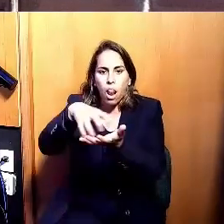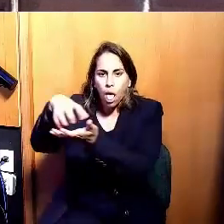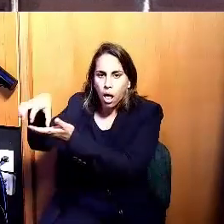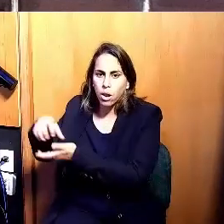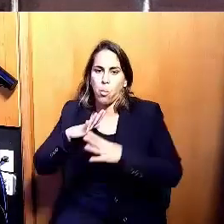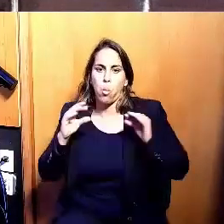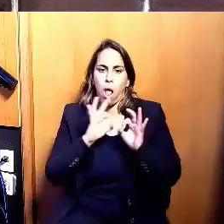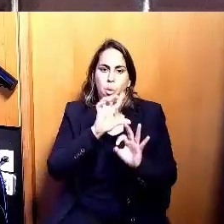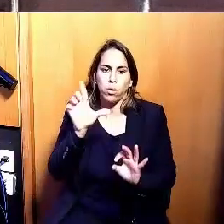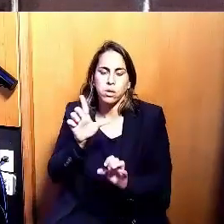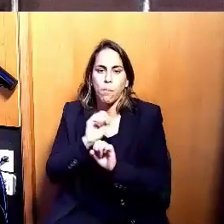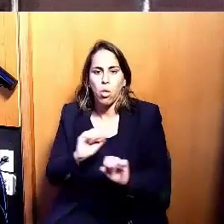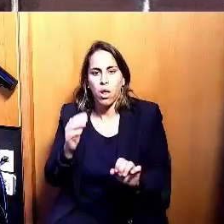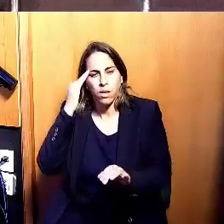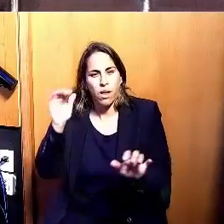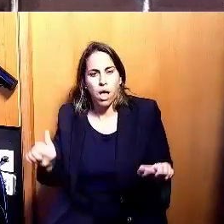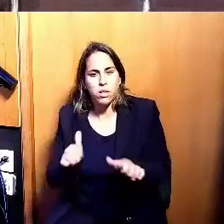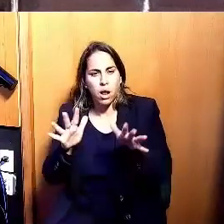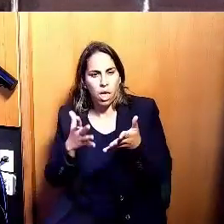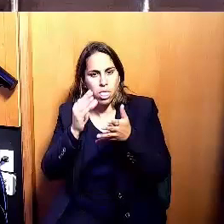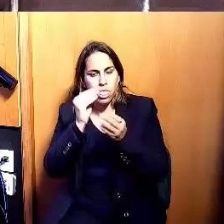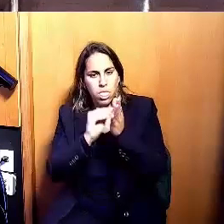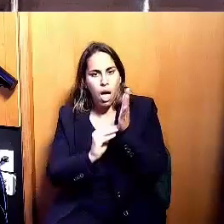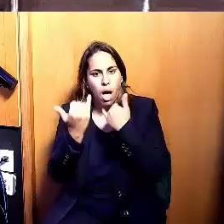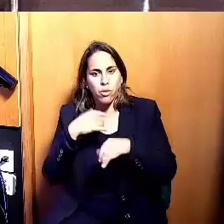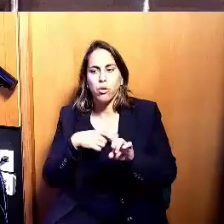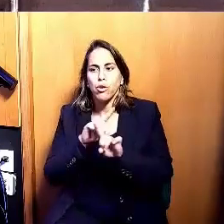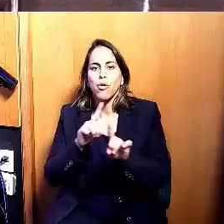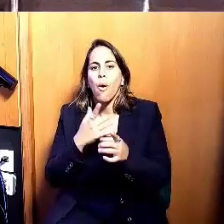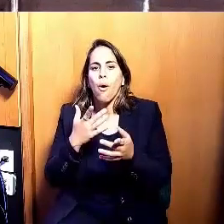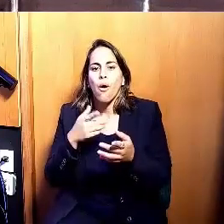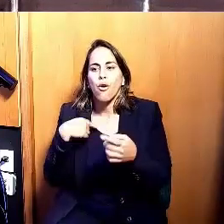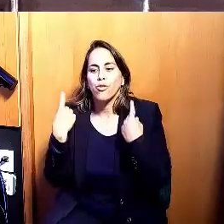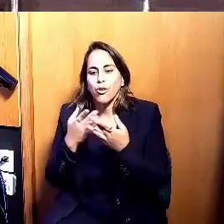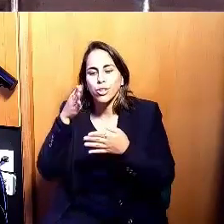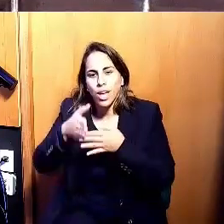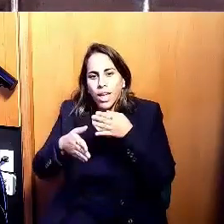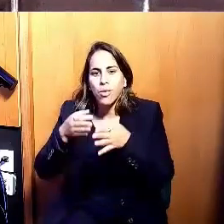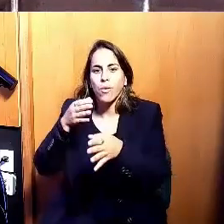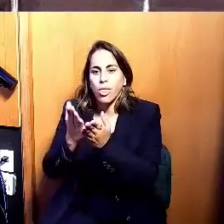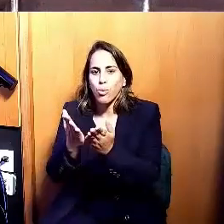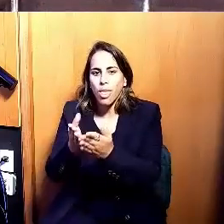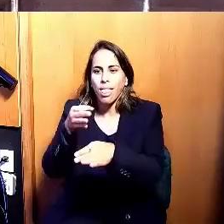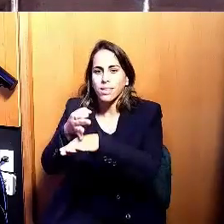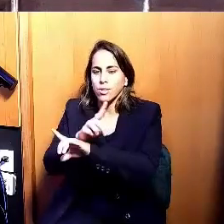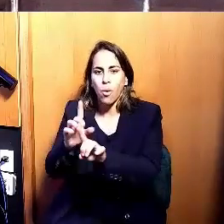que reciben. Pero no es que estamos yendo al estudiante a enseñar a uso de datos. Por ahora no.